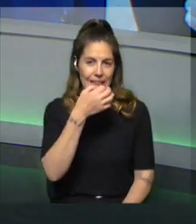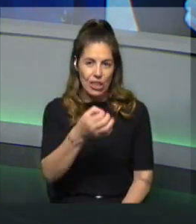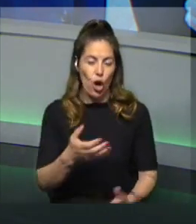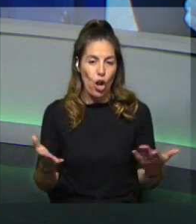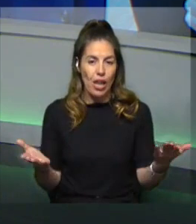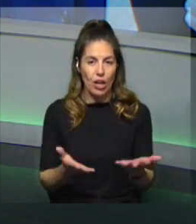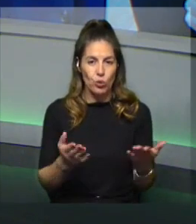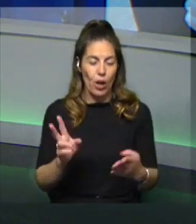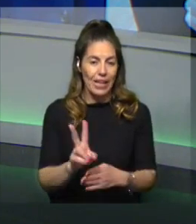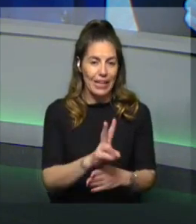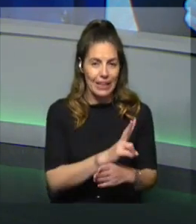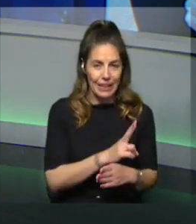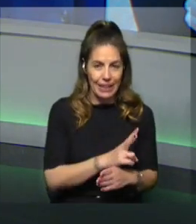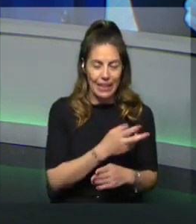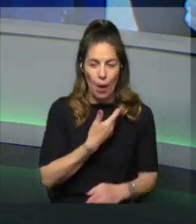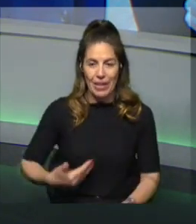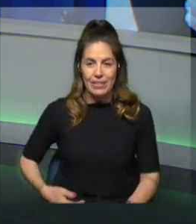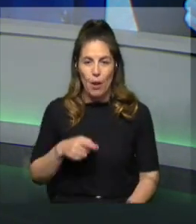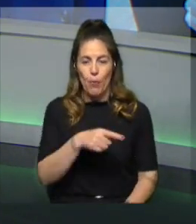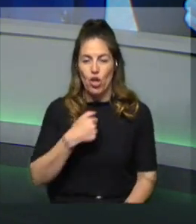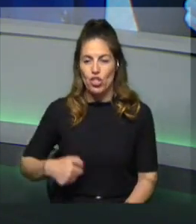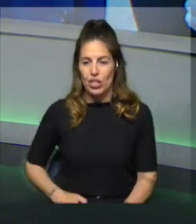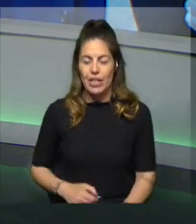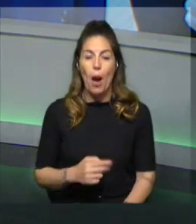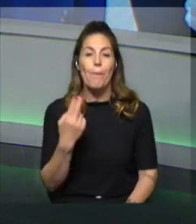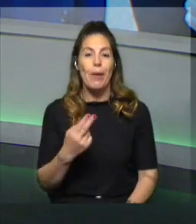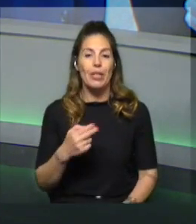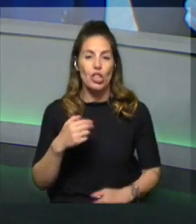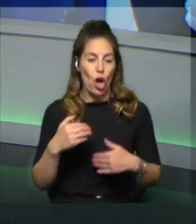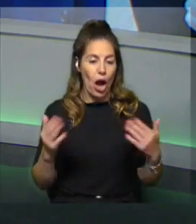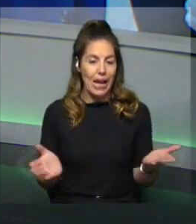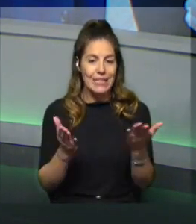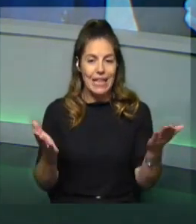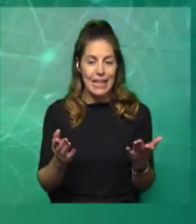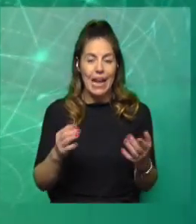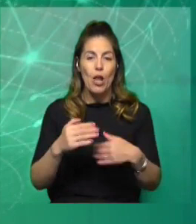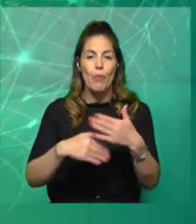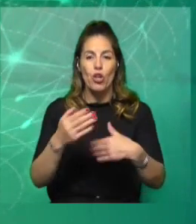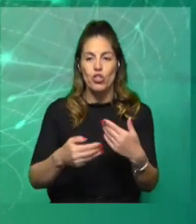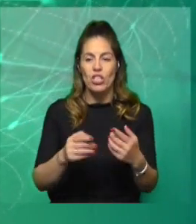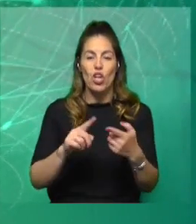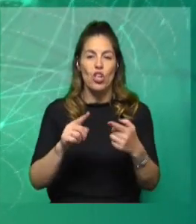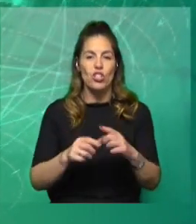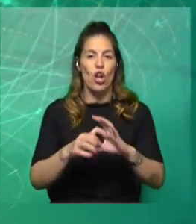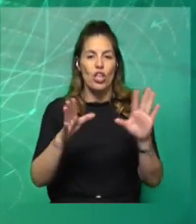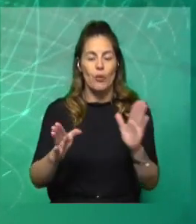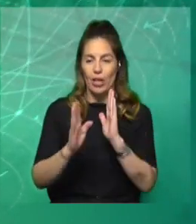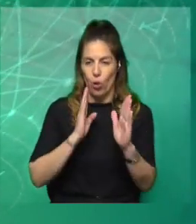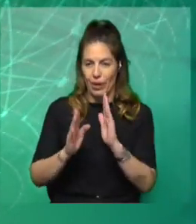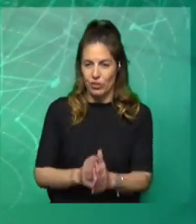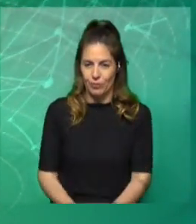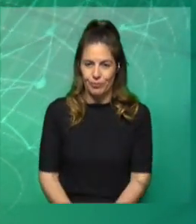actual gira presidencial por China permitió acelerar el proceso para una asociación de libre comercio. Tuviera